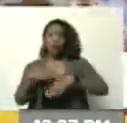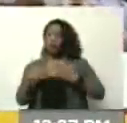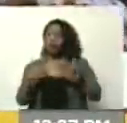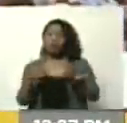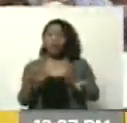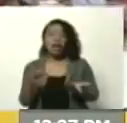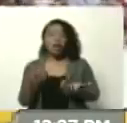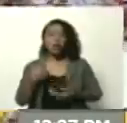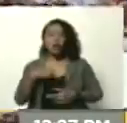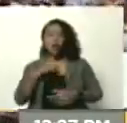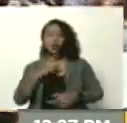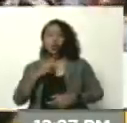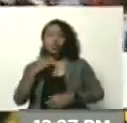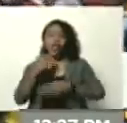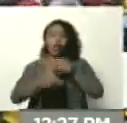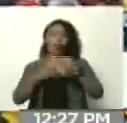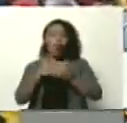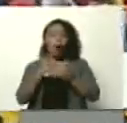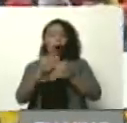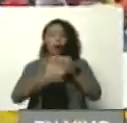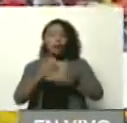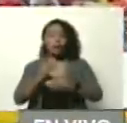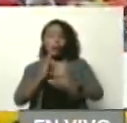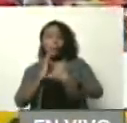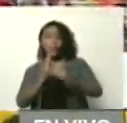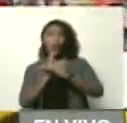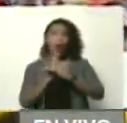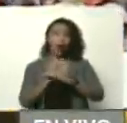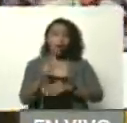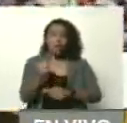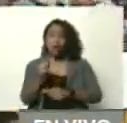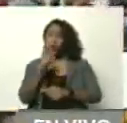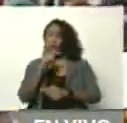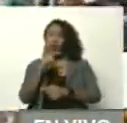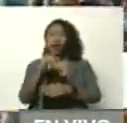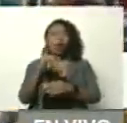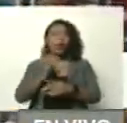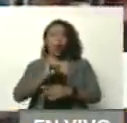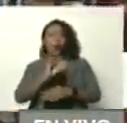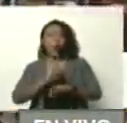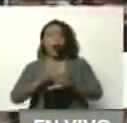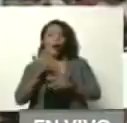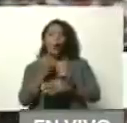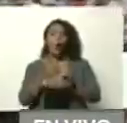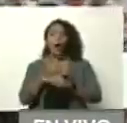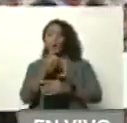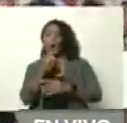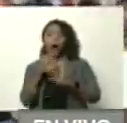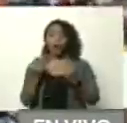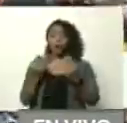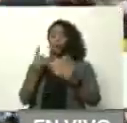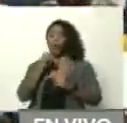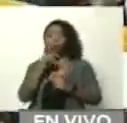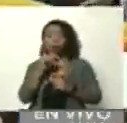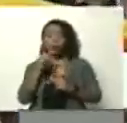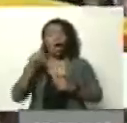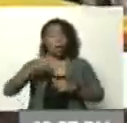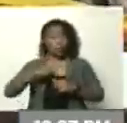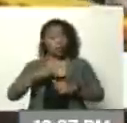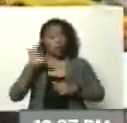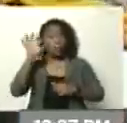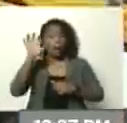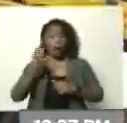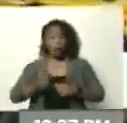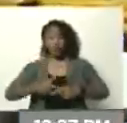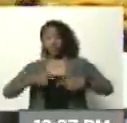tuvimos un frenazo no porque no tenemos riqueza está el país más rico del mundo solo